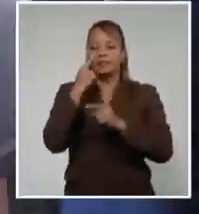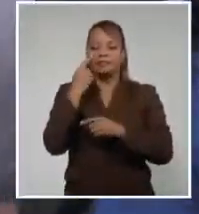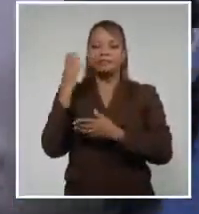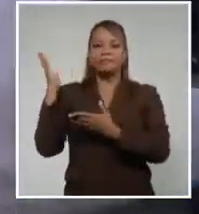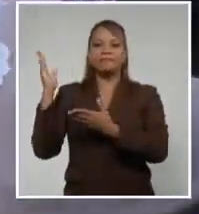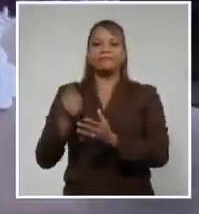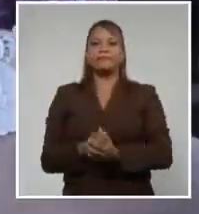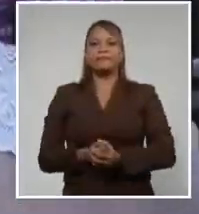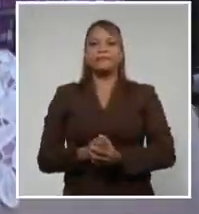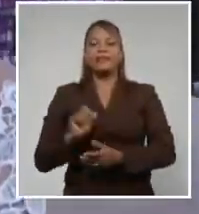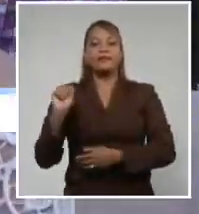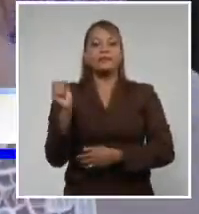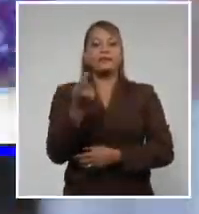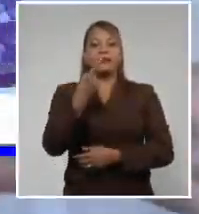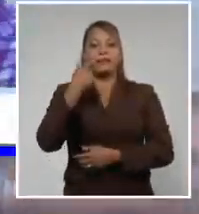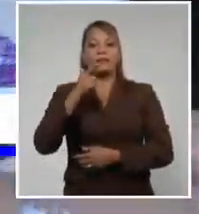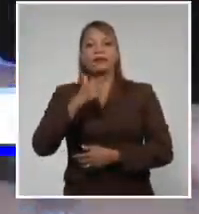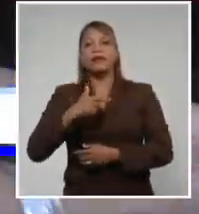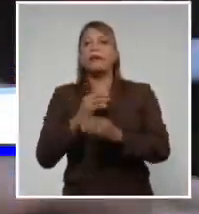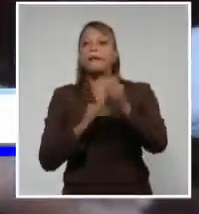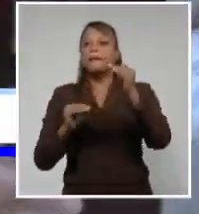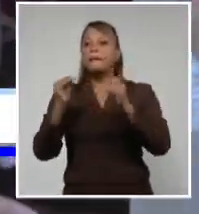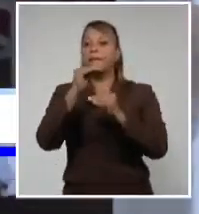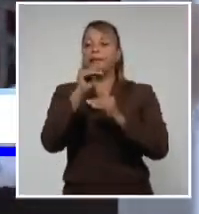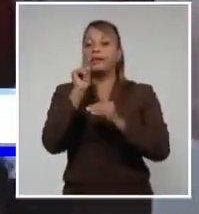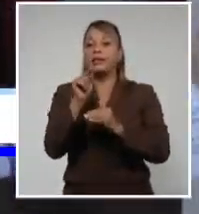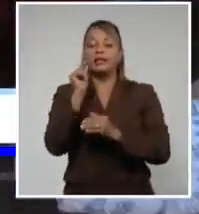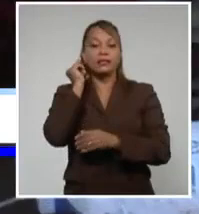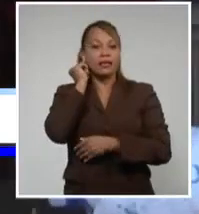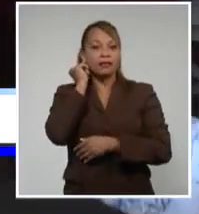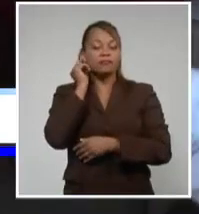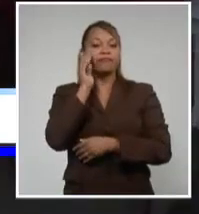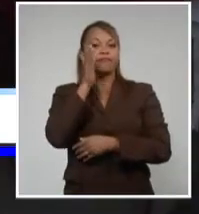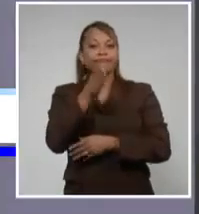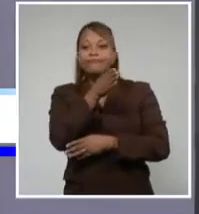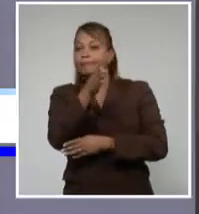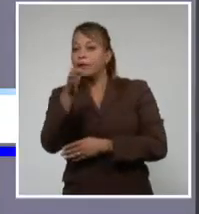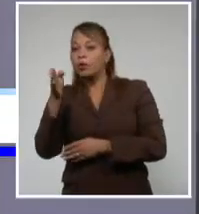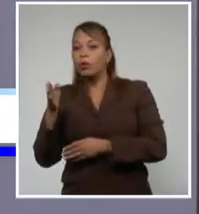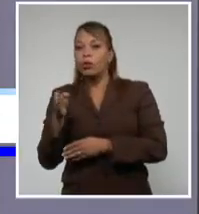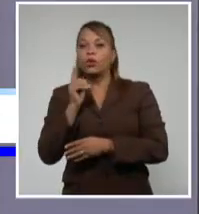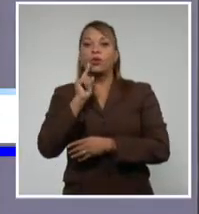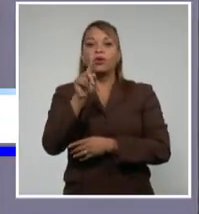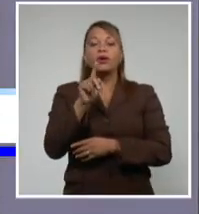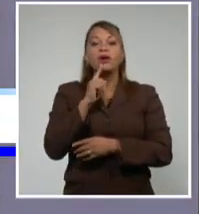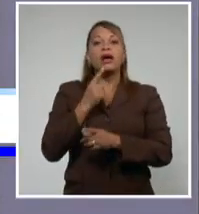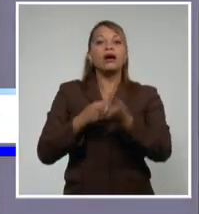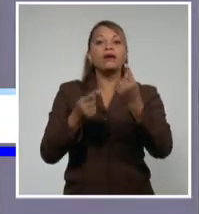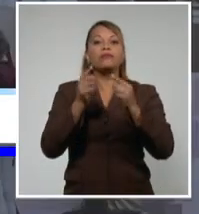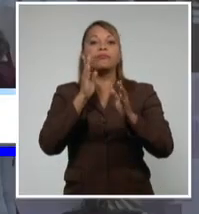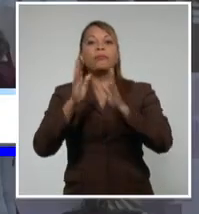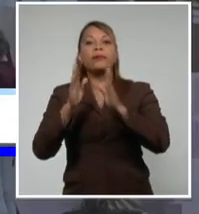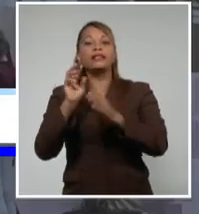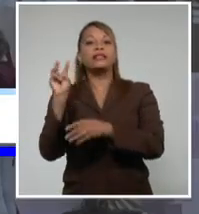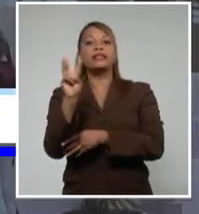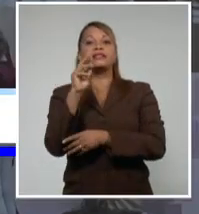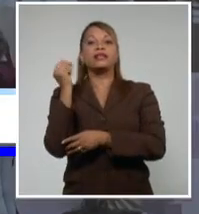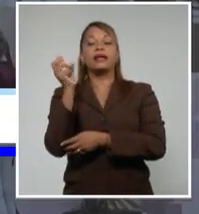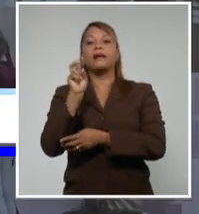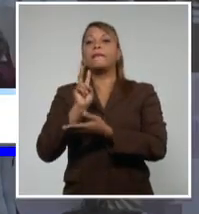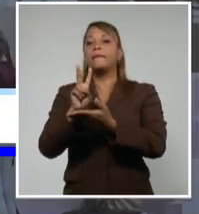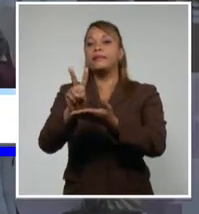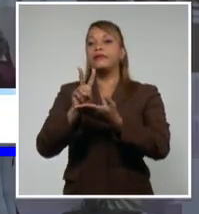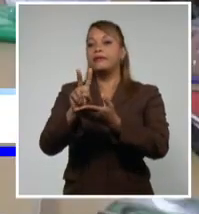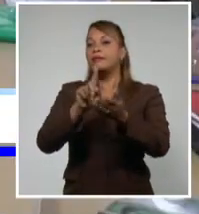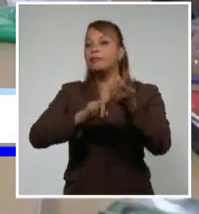La viceprimera ministra de la República de Cuba, Inés María Chapman Guau, comenzó el recorrido como parte de la tercera visita gubernamental a la